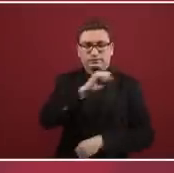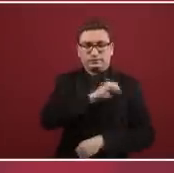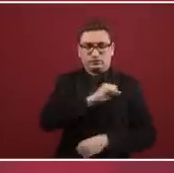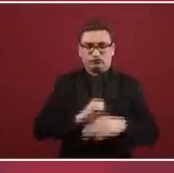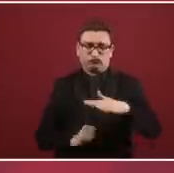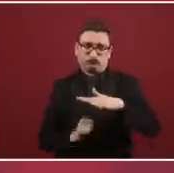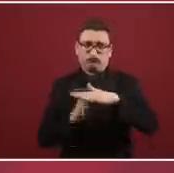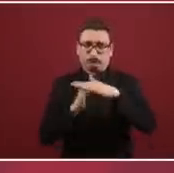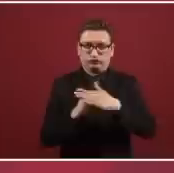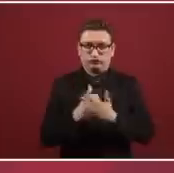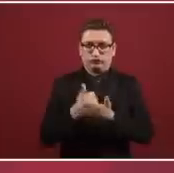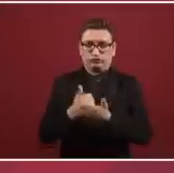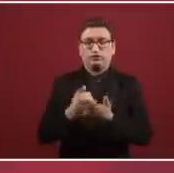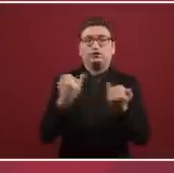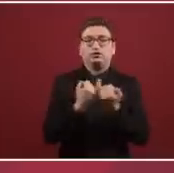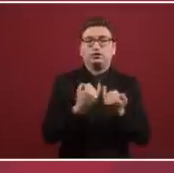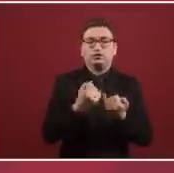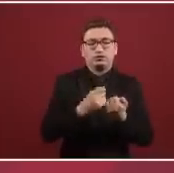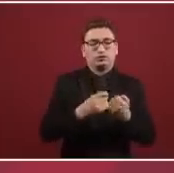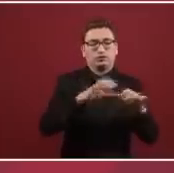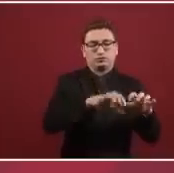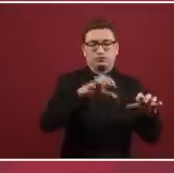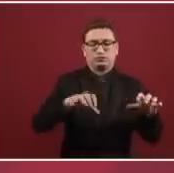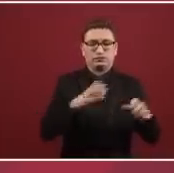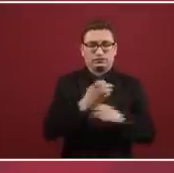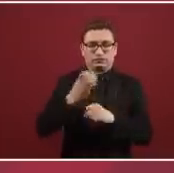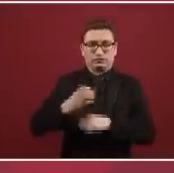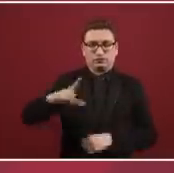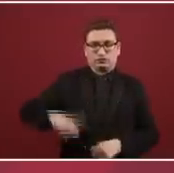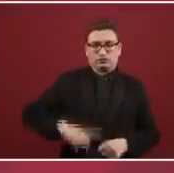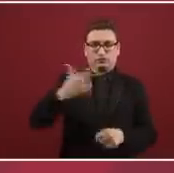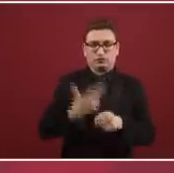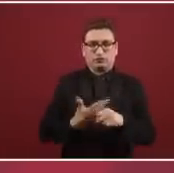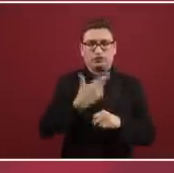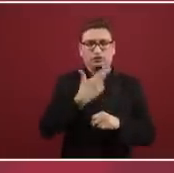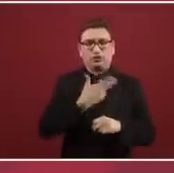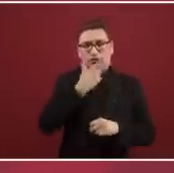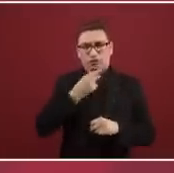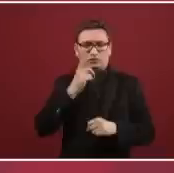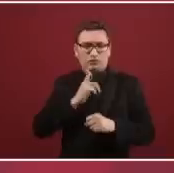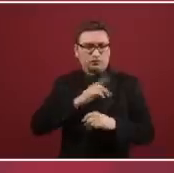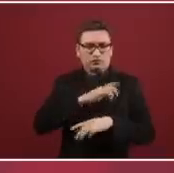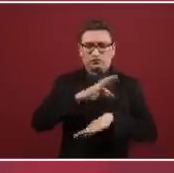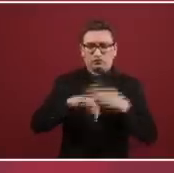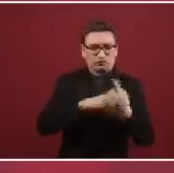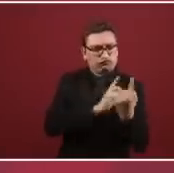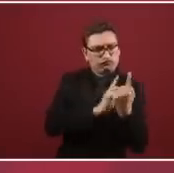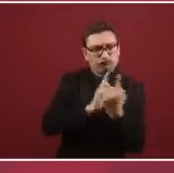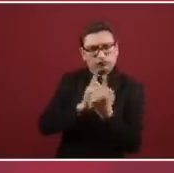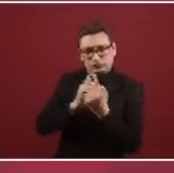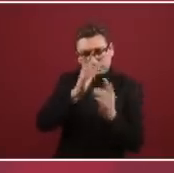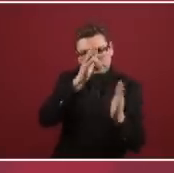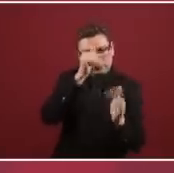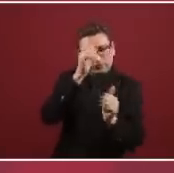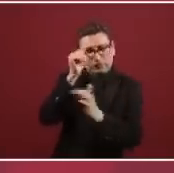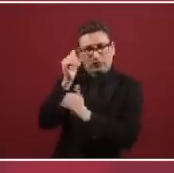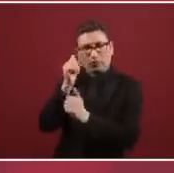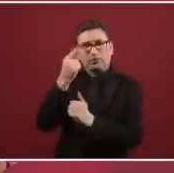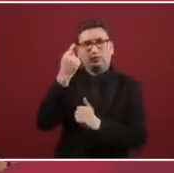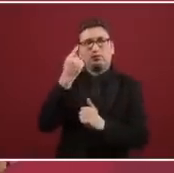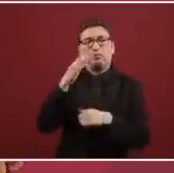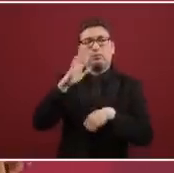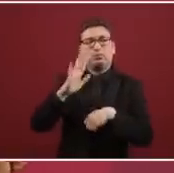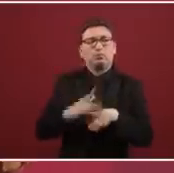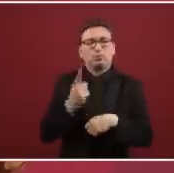también acuerdos con los gobernadores, porque se fraccionó todo el sistema de